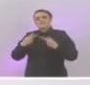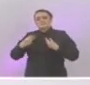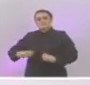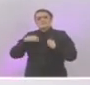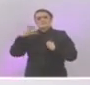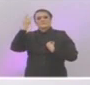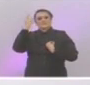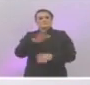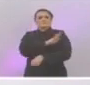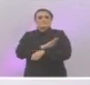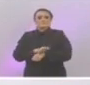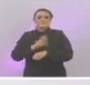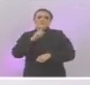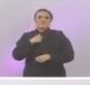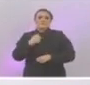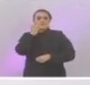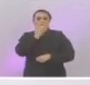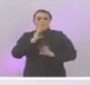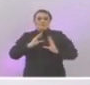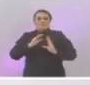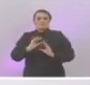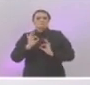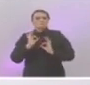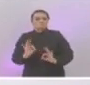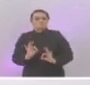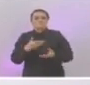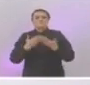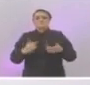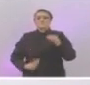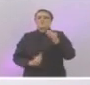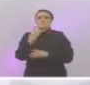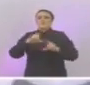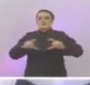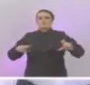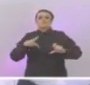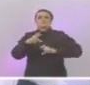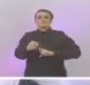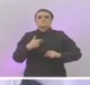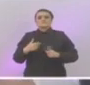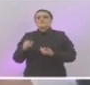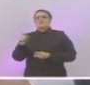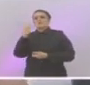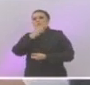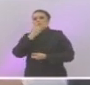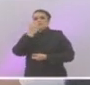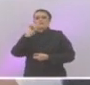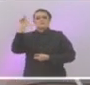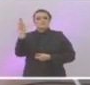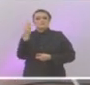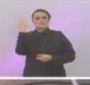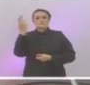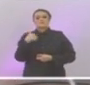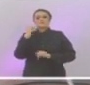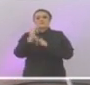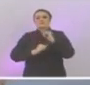potosinos con educación de calidad. También inauguramos este año el nuevo campus de la Universidad Intercultural